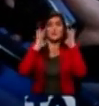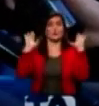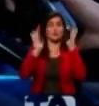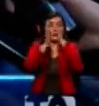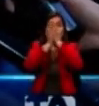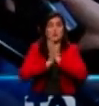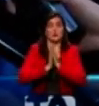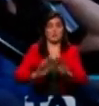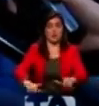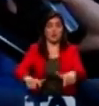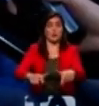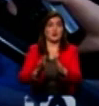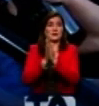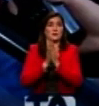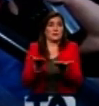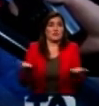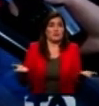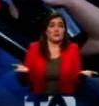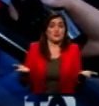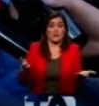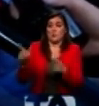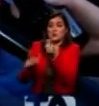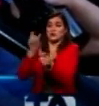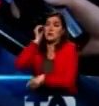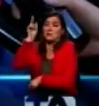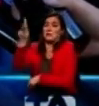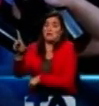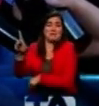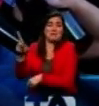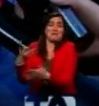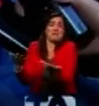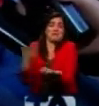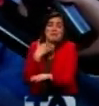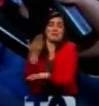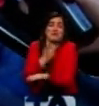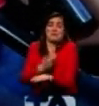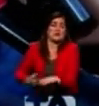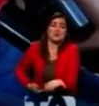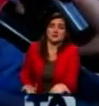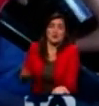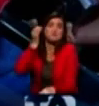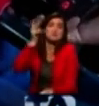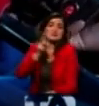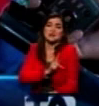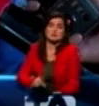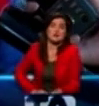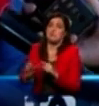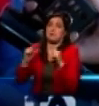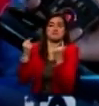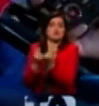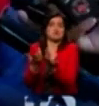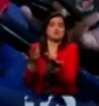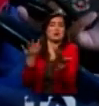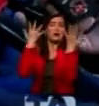pida el presidente de la República. Es decir, lo otro son cualquier criterio personal o de algún grupo que